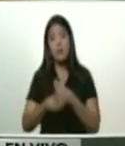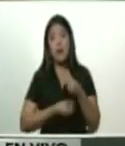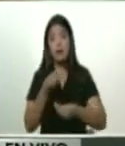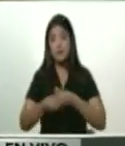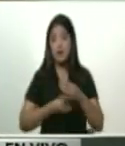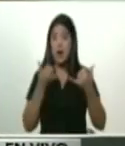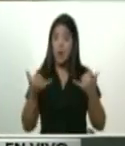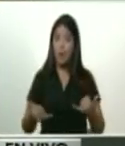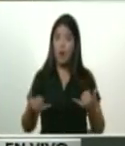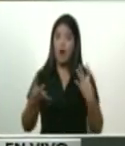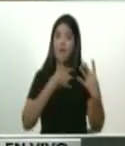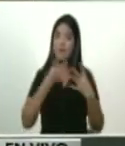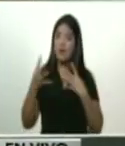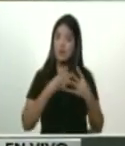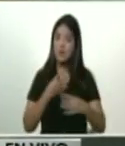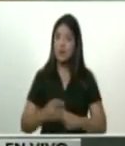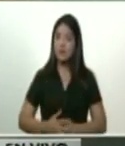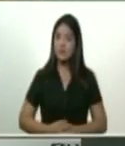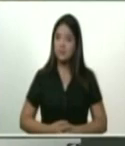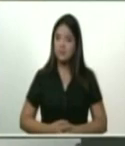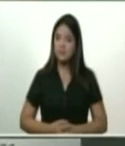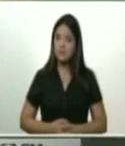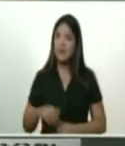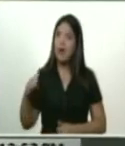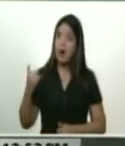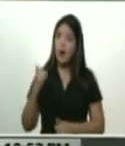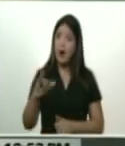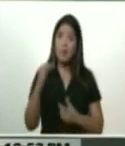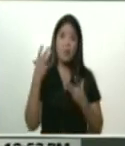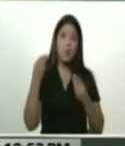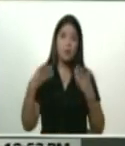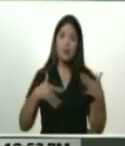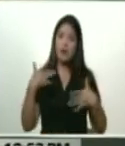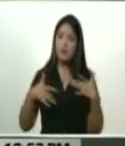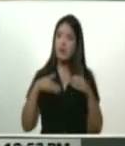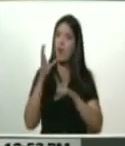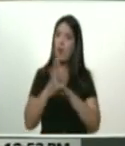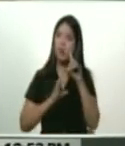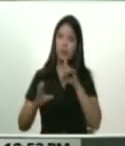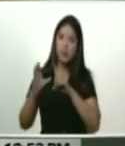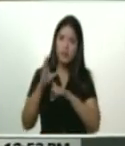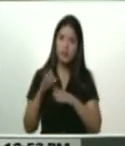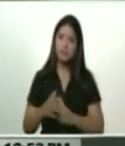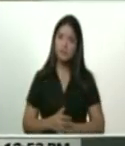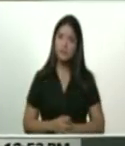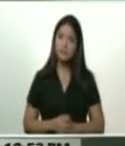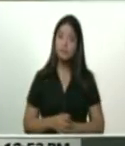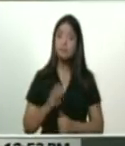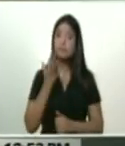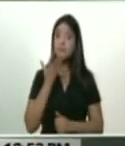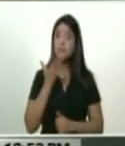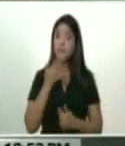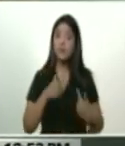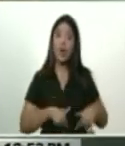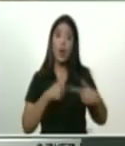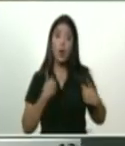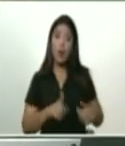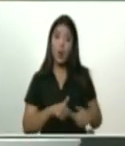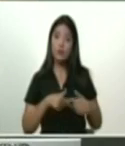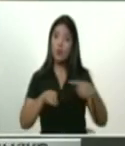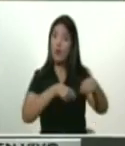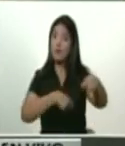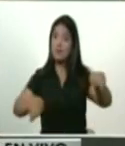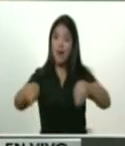este festival. En efecto, hemos tenido tantas actividades culturales, por ejemplo, el Corazón Llanero, que se ha